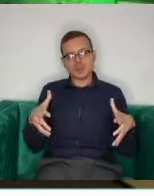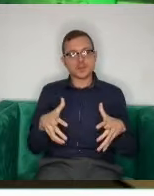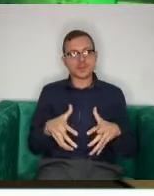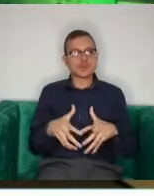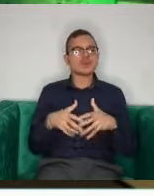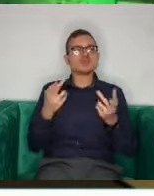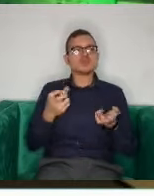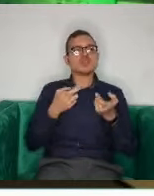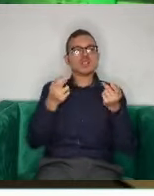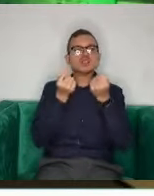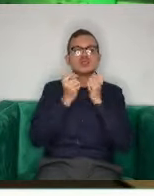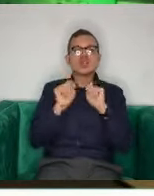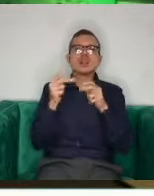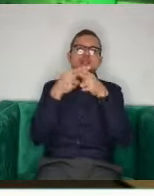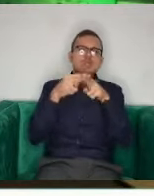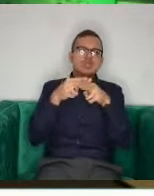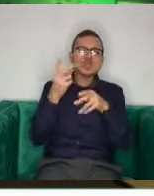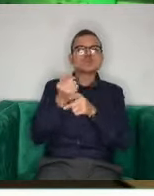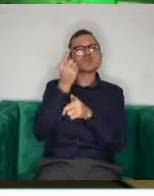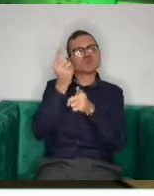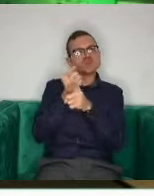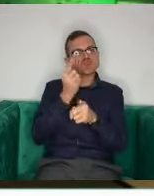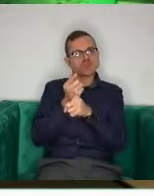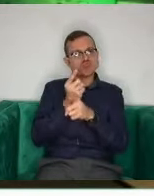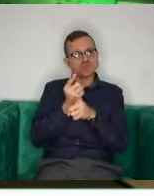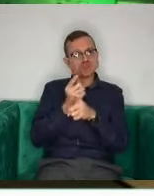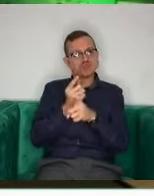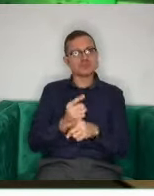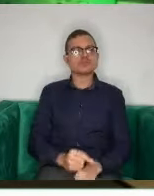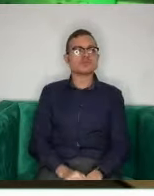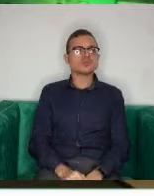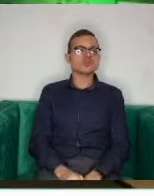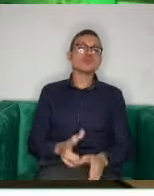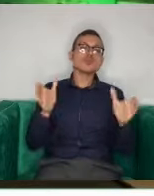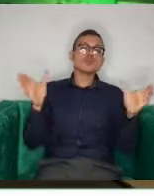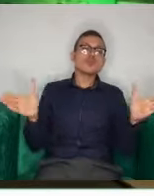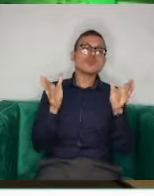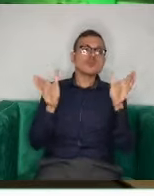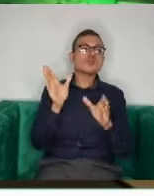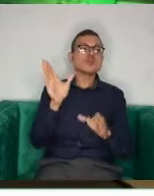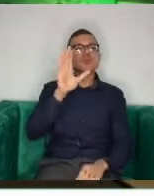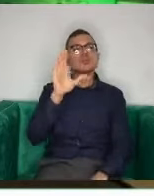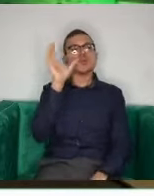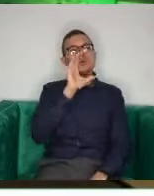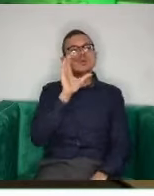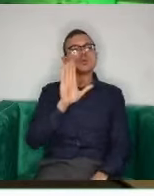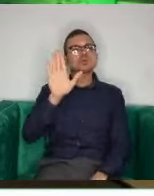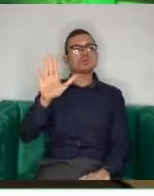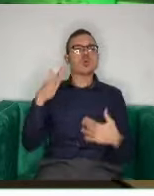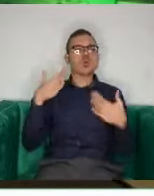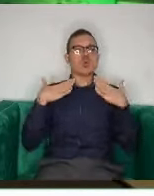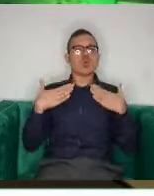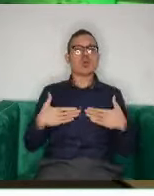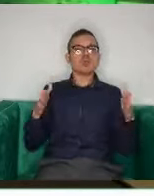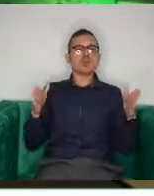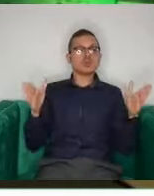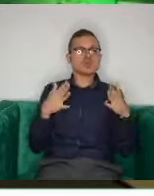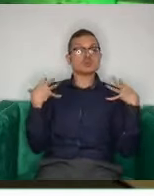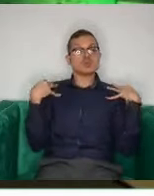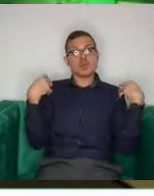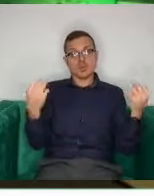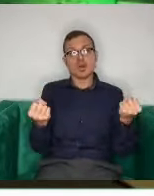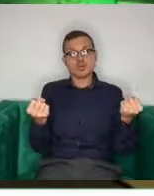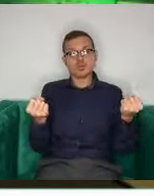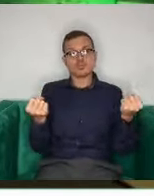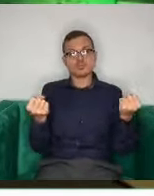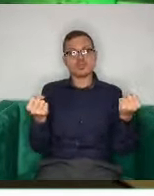tanto los médicos están recalcando, alcance su peso ideal, su peso saludable. Pero es que también, además de que